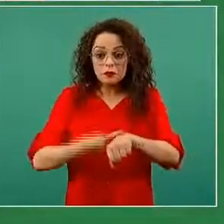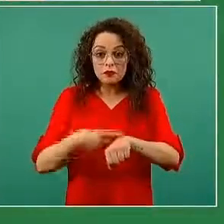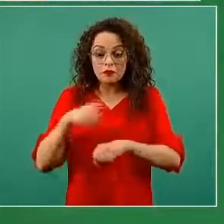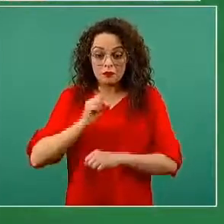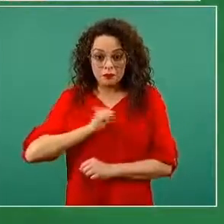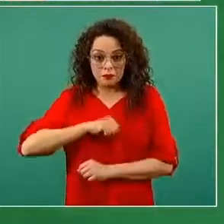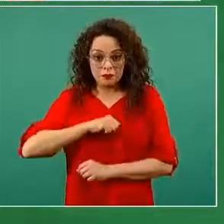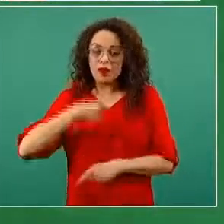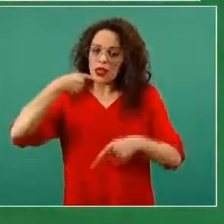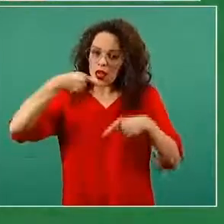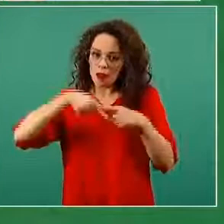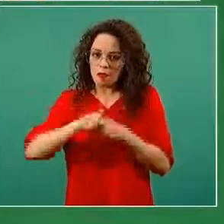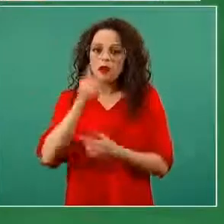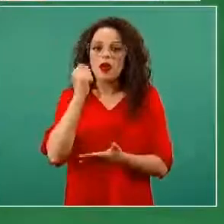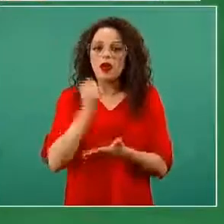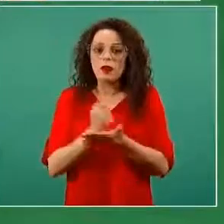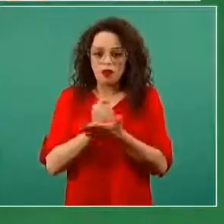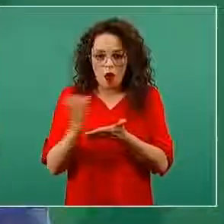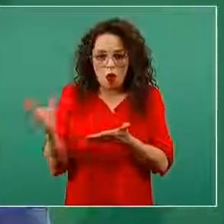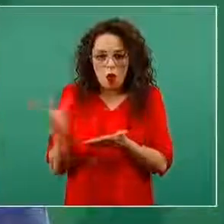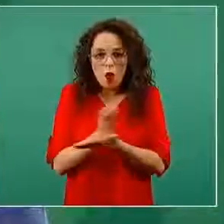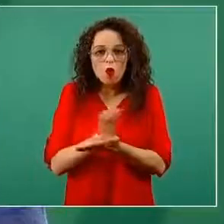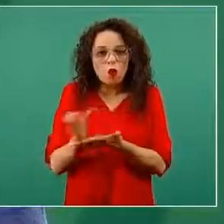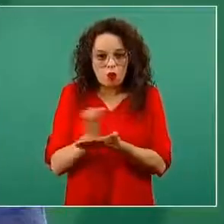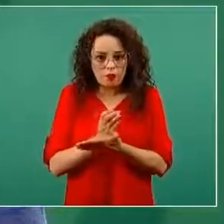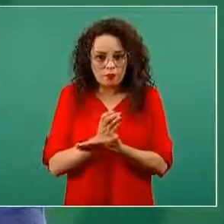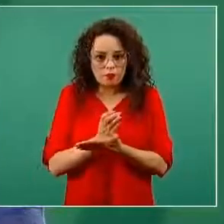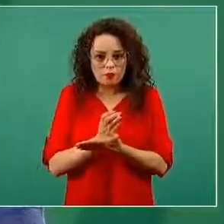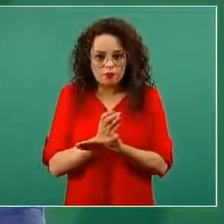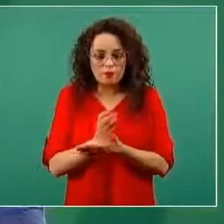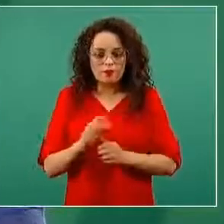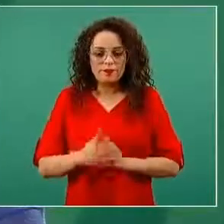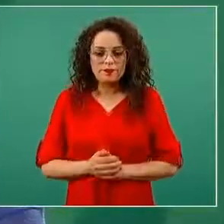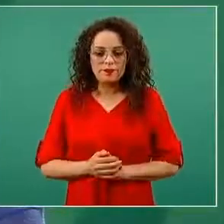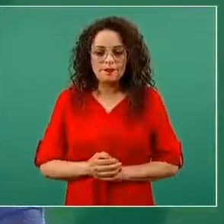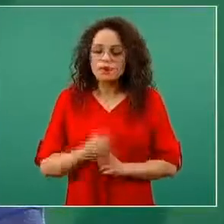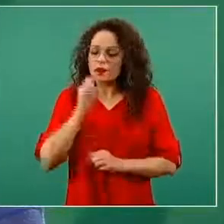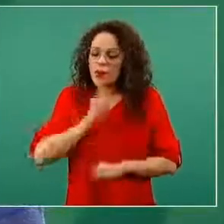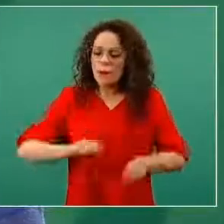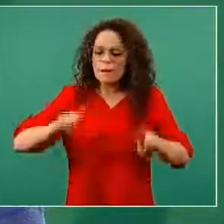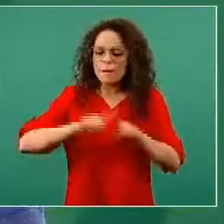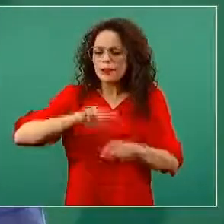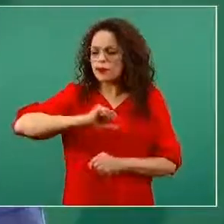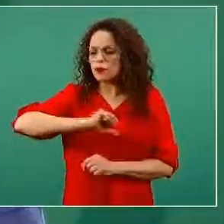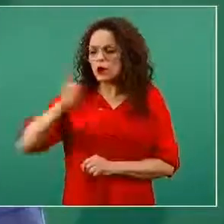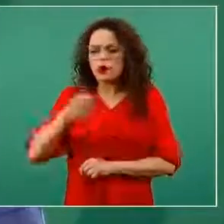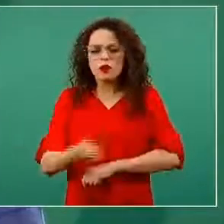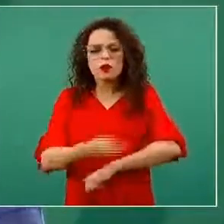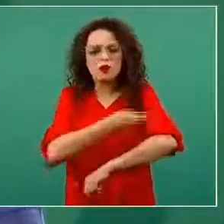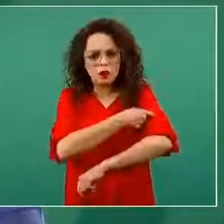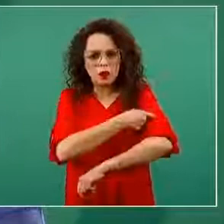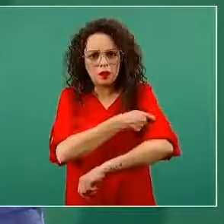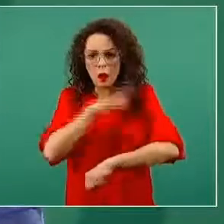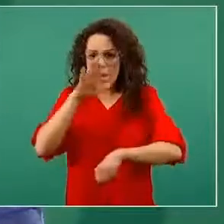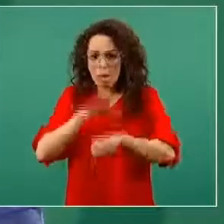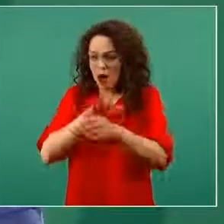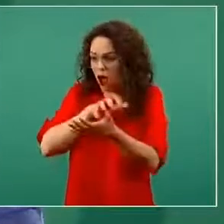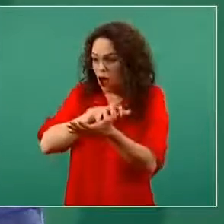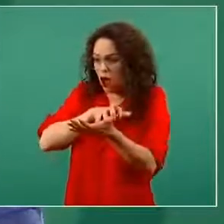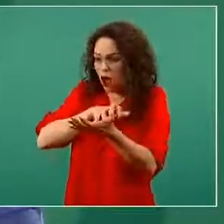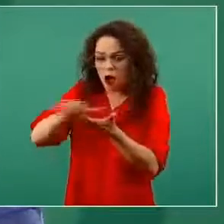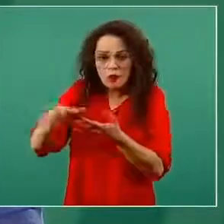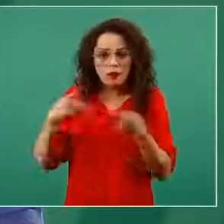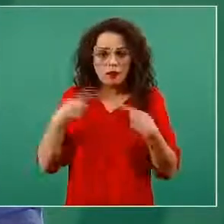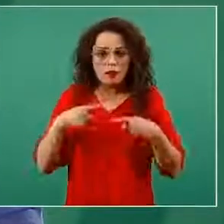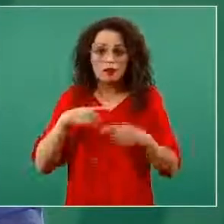este tratamiento. Al igual que con otras vacunas, la mayoría de las vacunas en las personas que